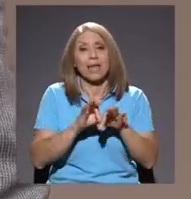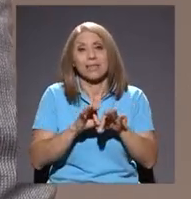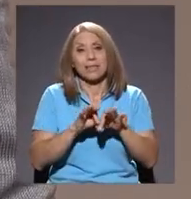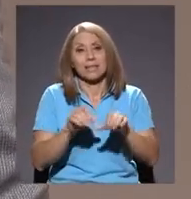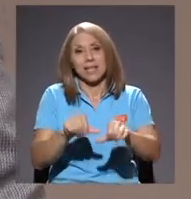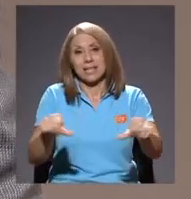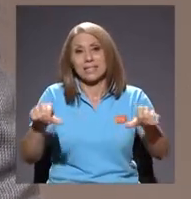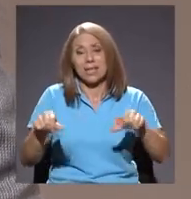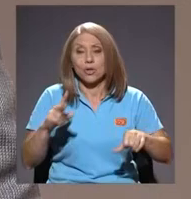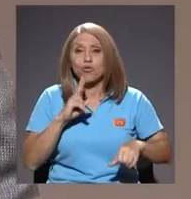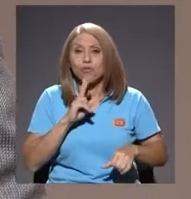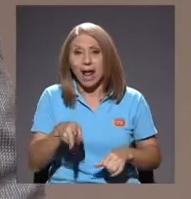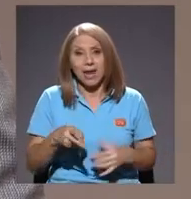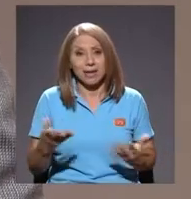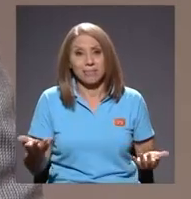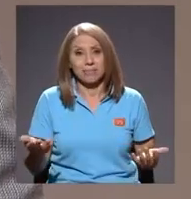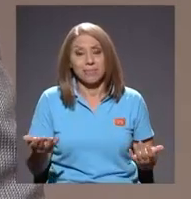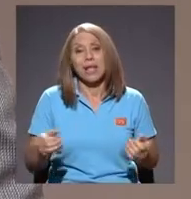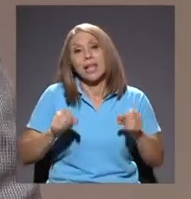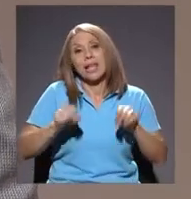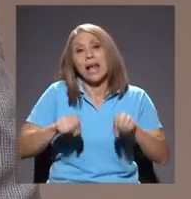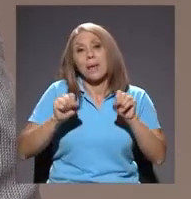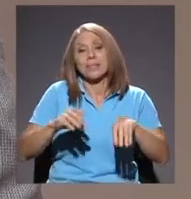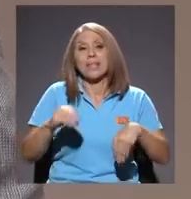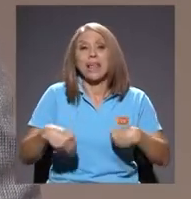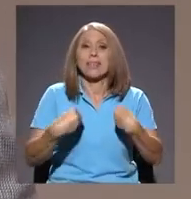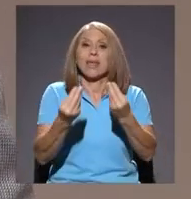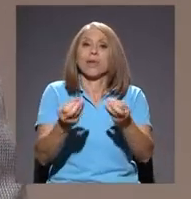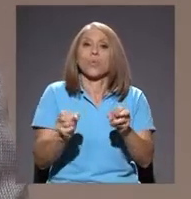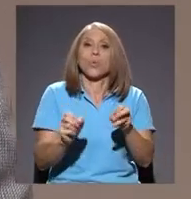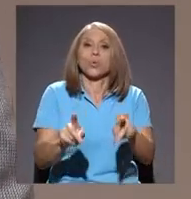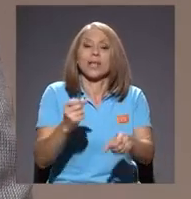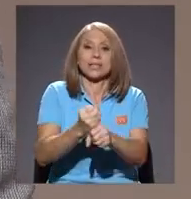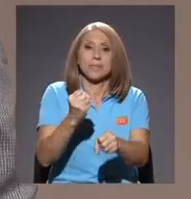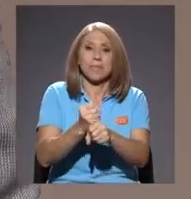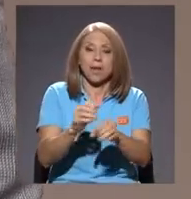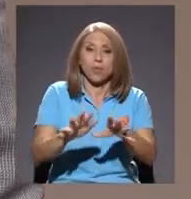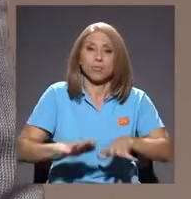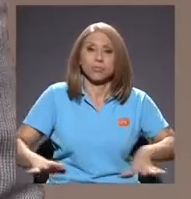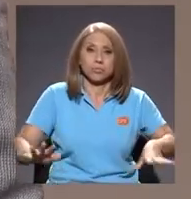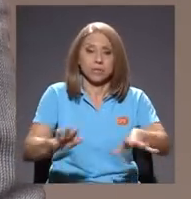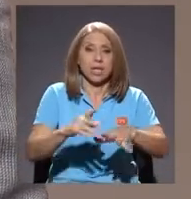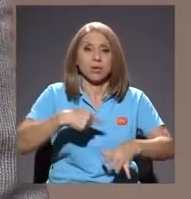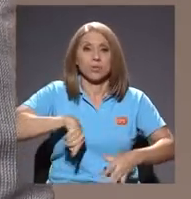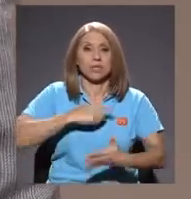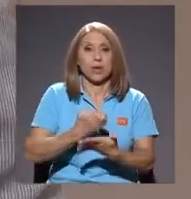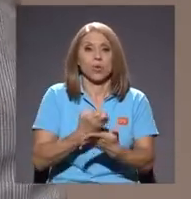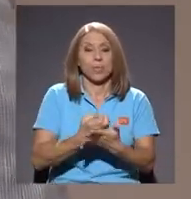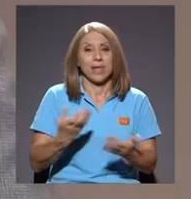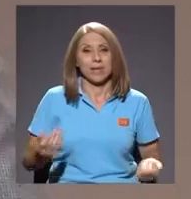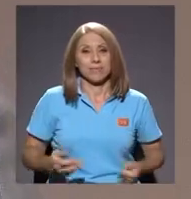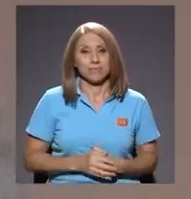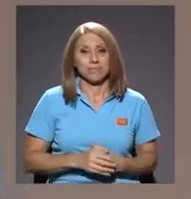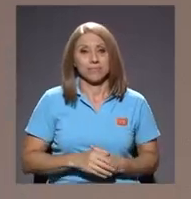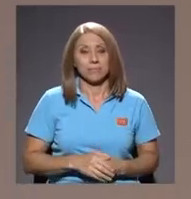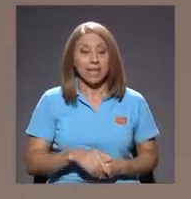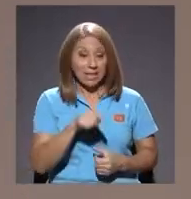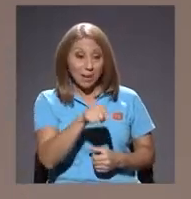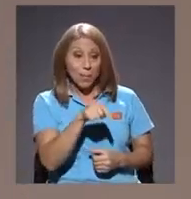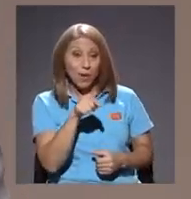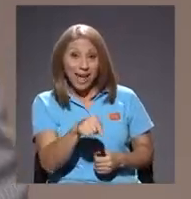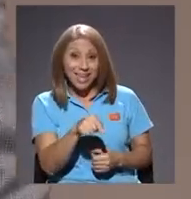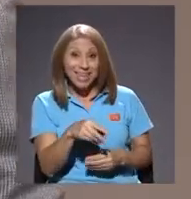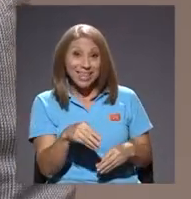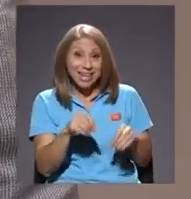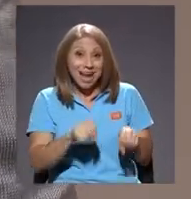sectorial y por supuesto entonces la capacidad de generar empleo en nuestra economía que puede estar puerta de capacidad genera empleo mehmet por